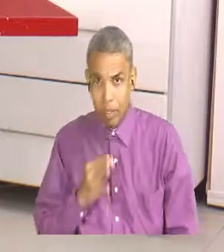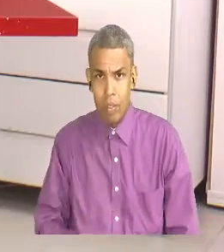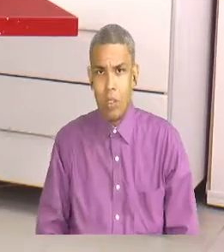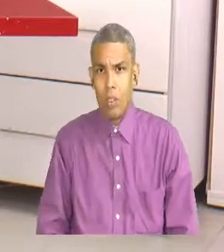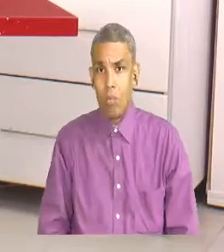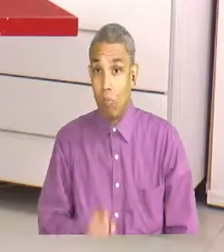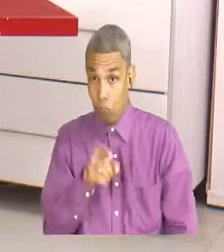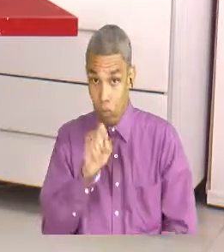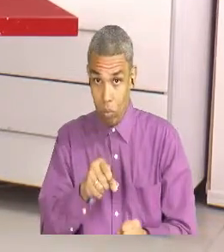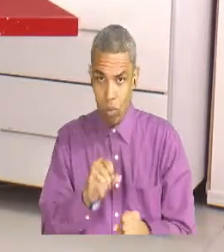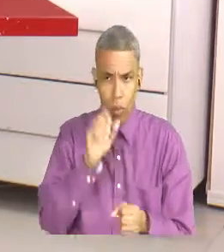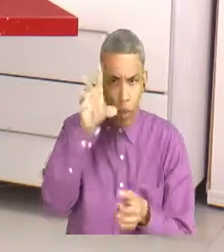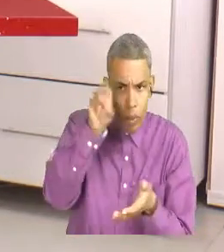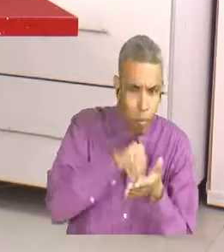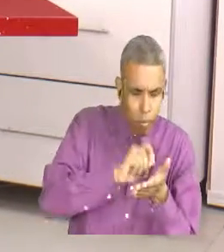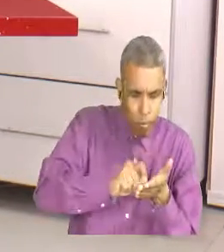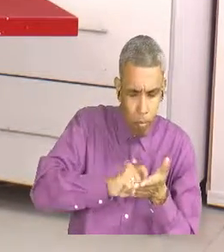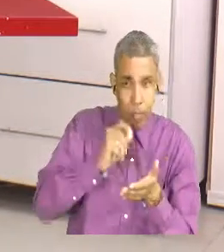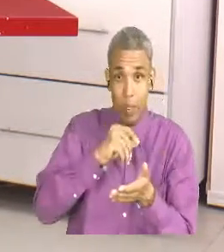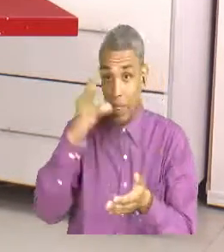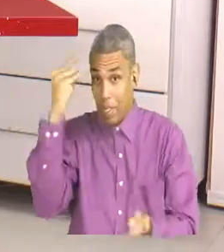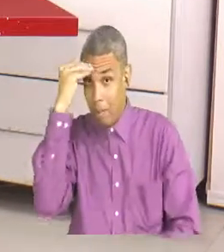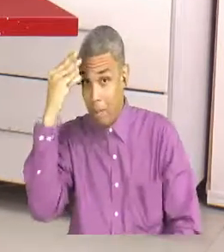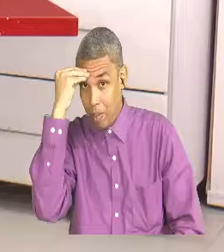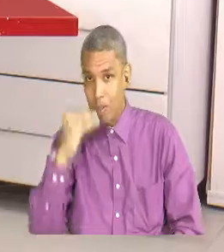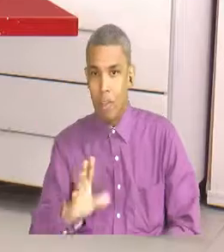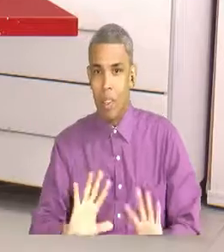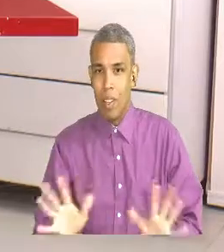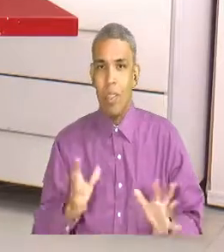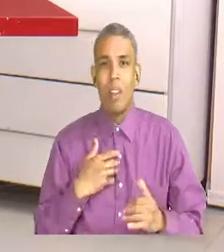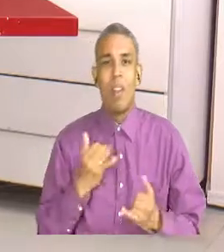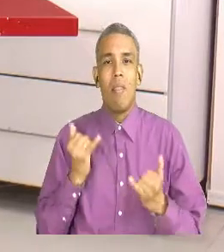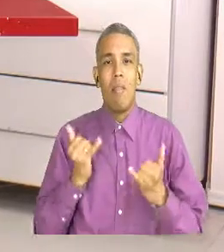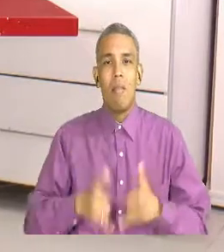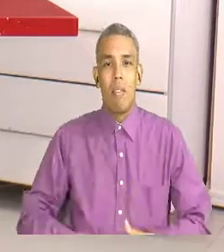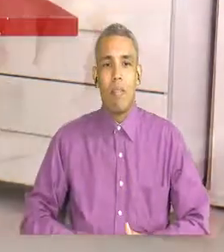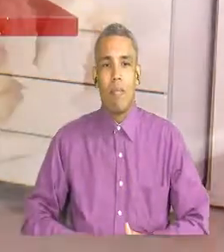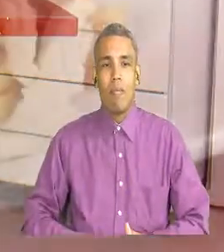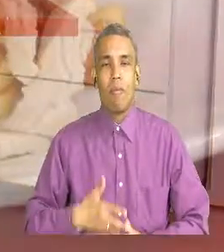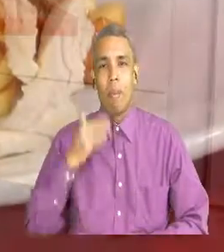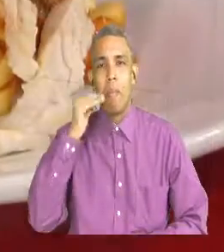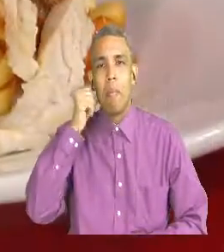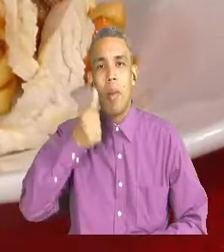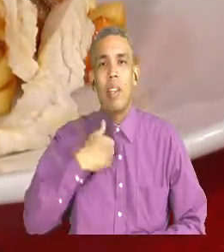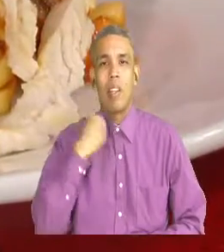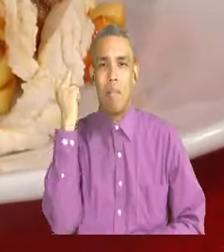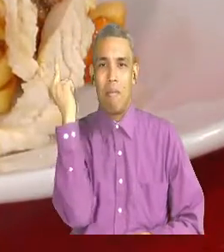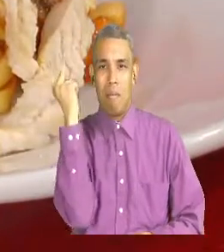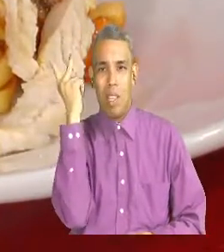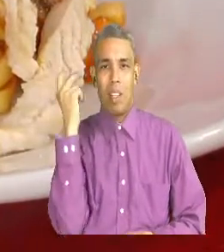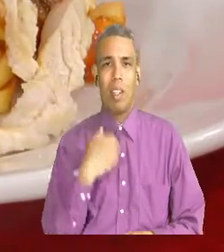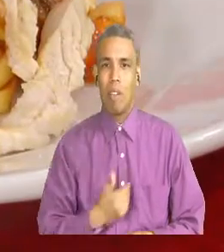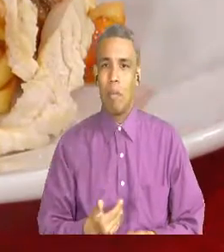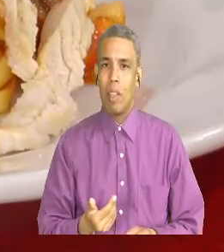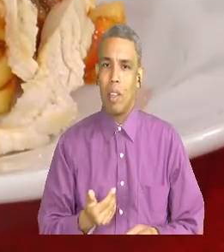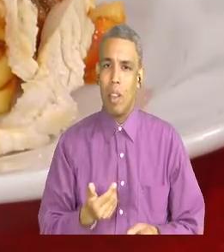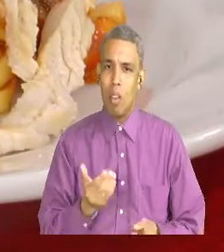la puedan degustar en casa. Con la imagen de esta receta nosotros nos despedimos. Recuerden, permítame, que mañana viernes tenemos nuevamente una cita a